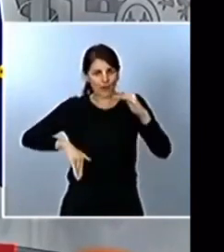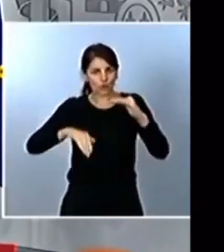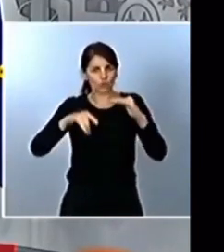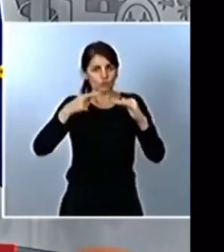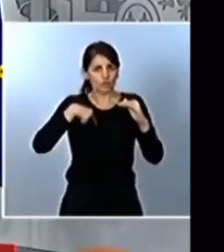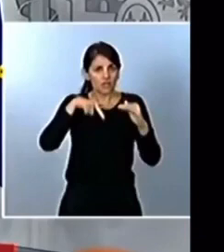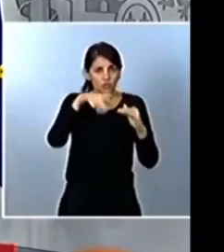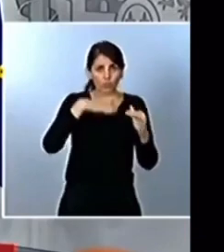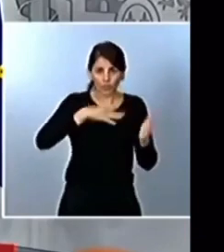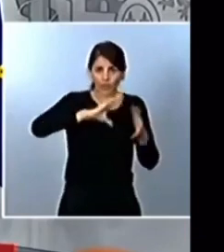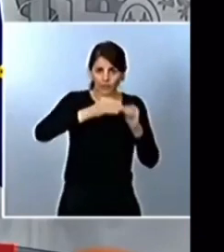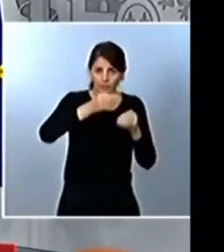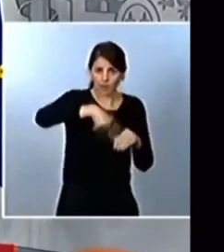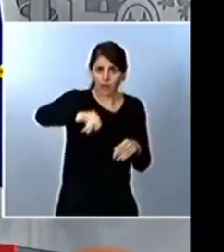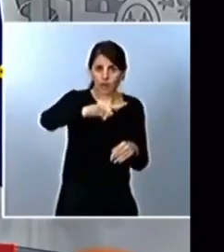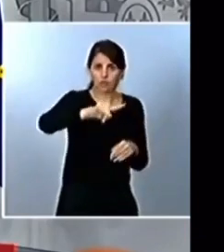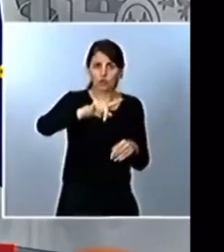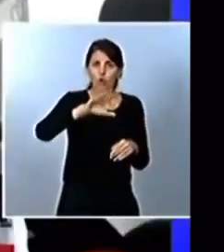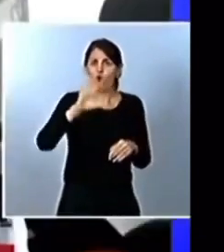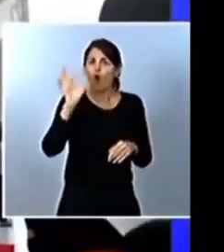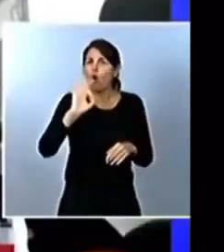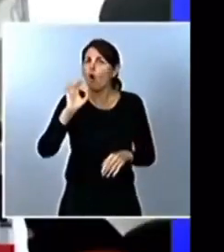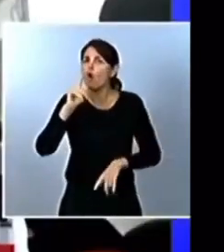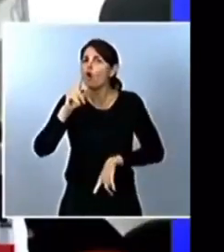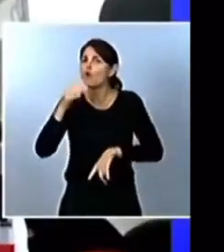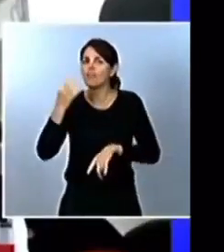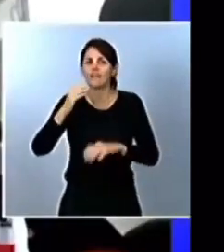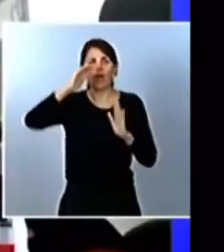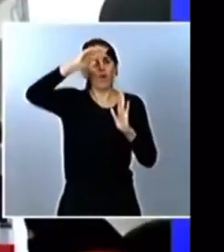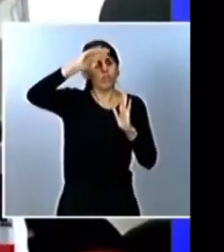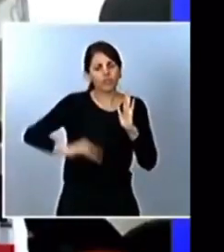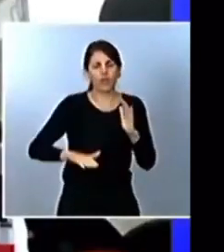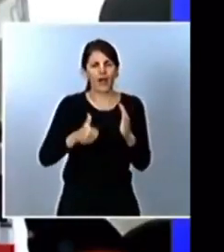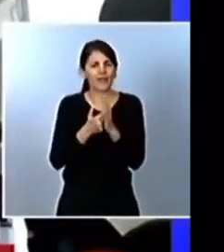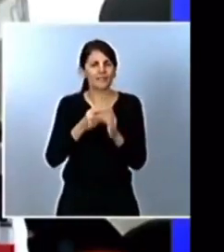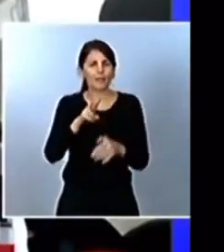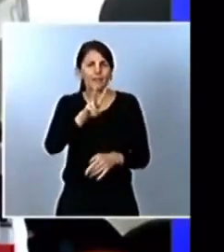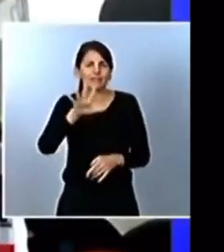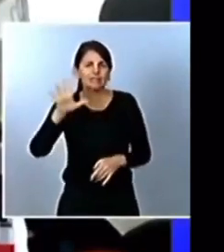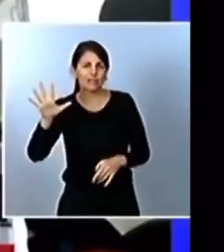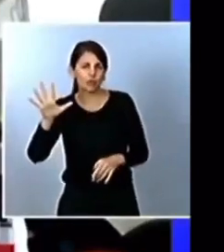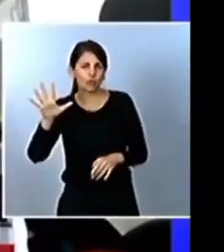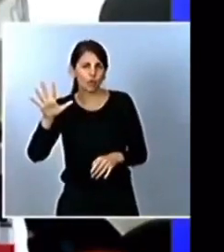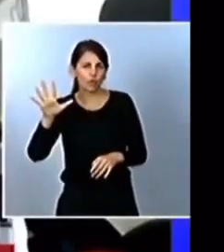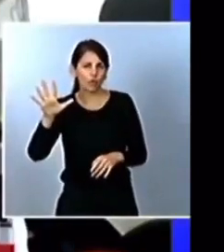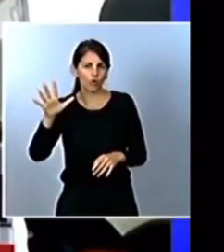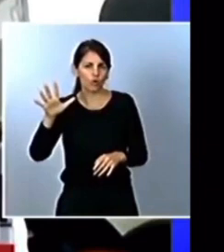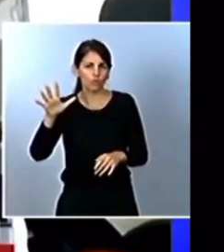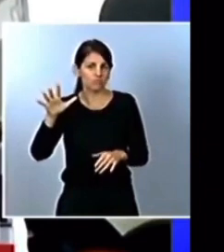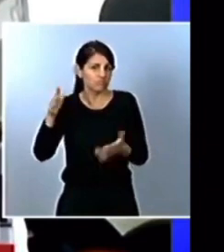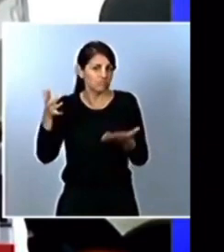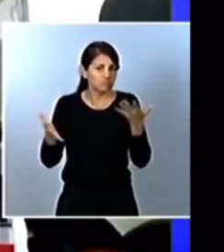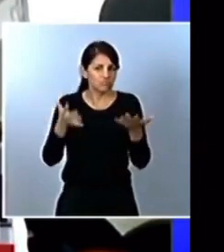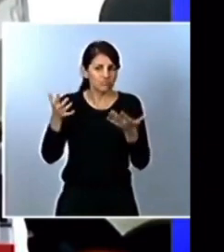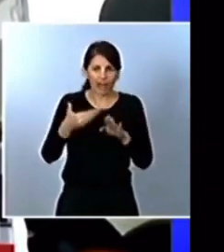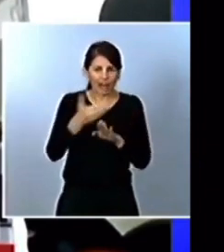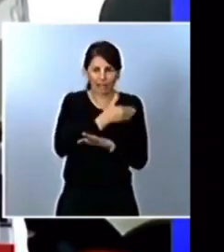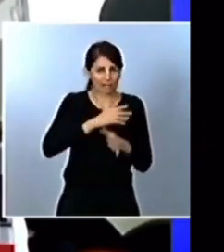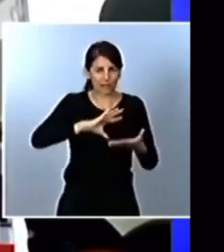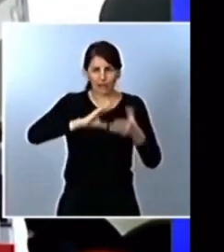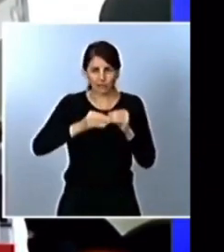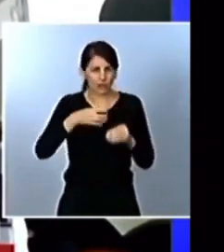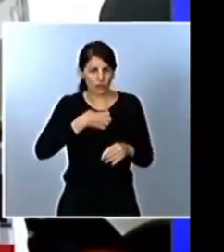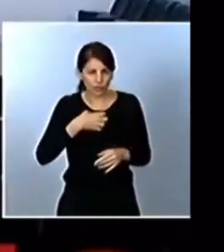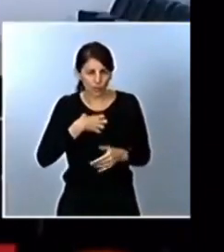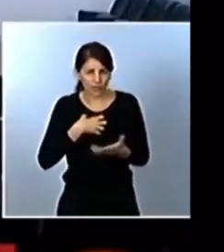bajar hasta los 25 para que se puedan modular estas restricciones. Por otro lado, también quería preguntarle, hay